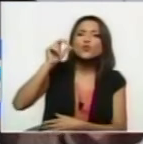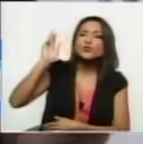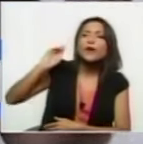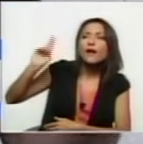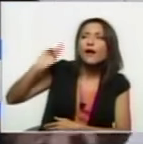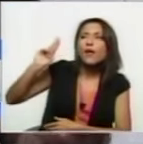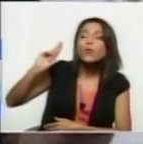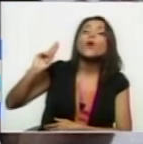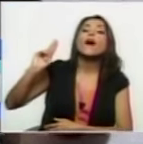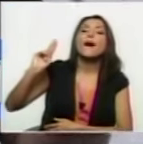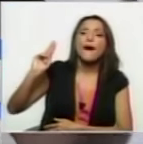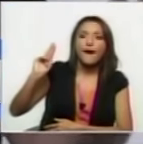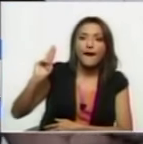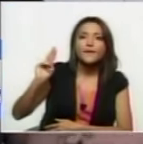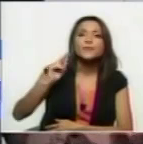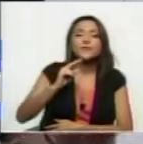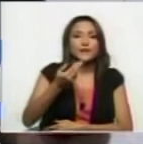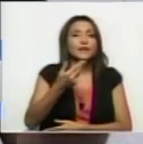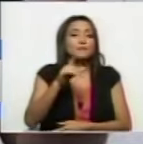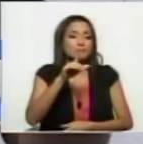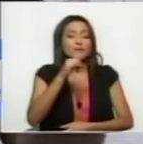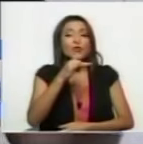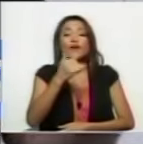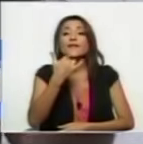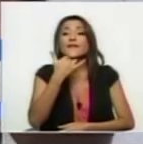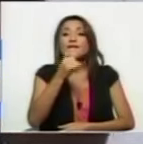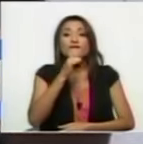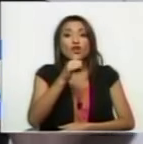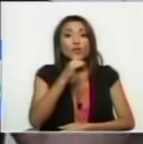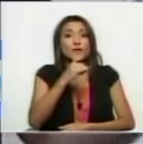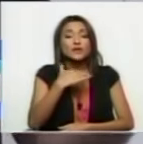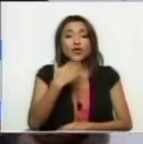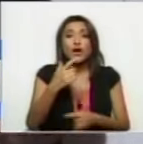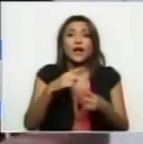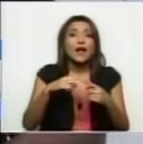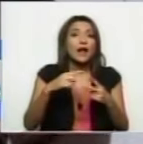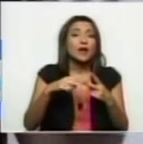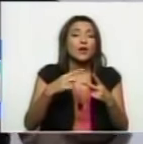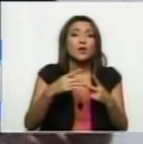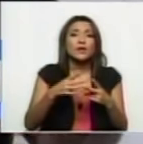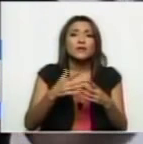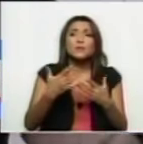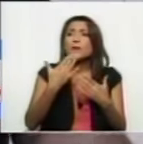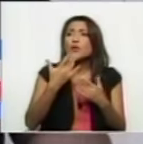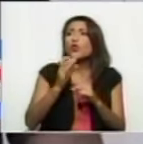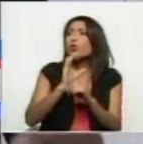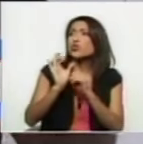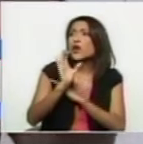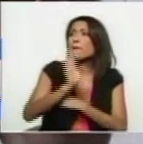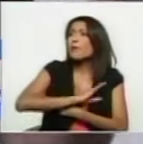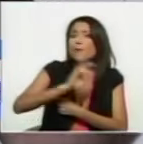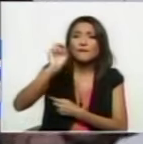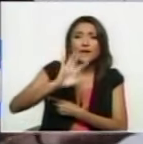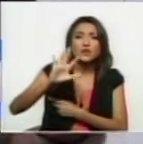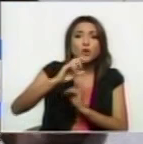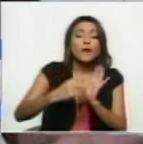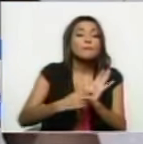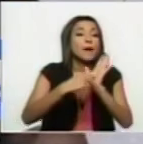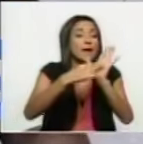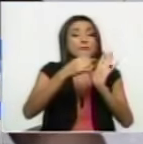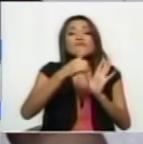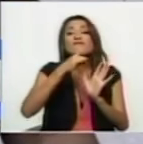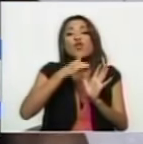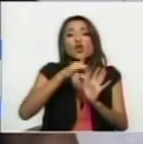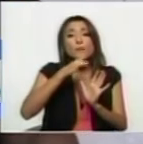¿no? Llevarle y llevarles a ellos no solamente una vitrina de lo que es el quehacer cultural del país, que va más allá